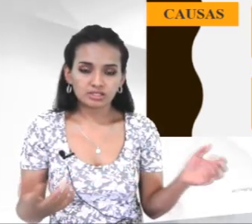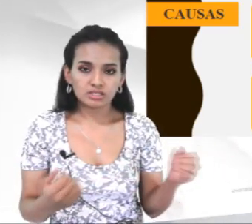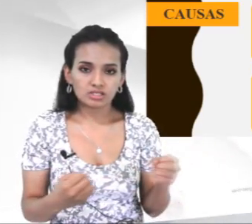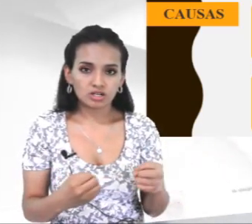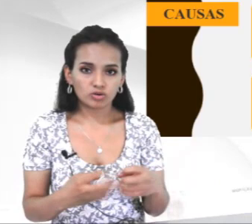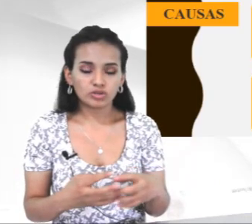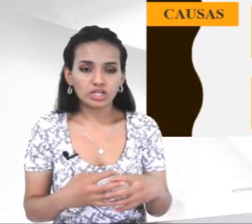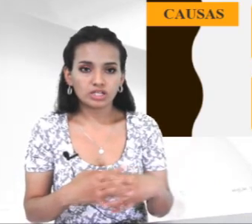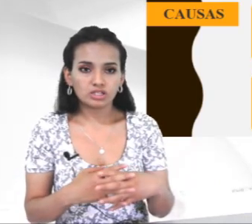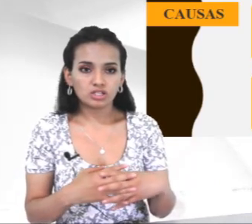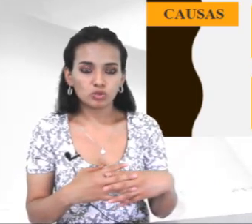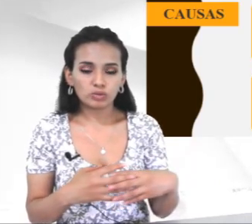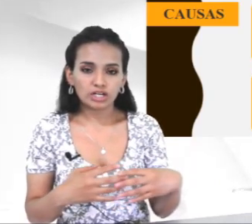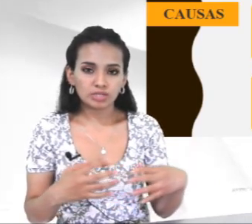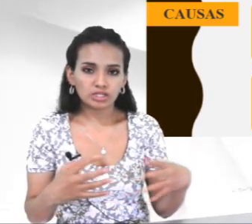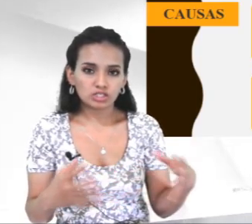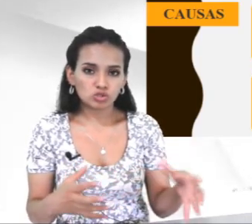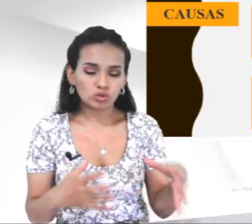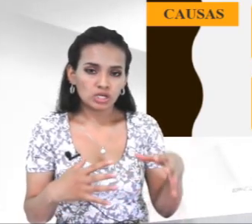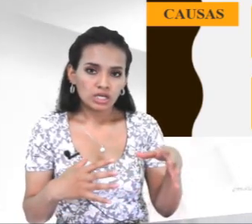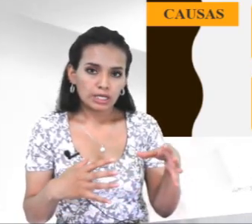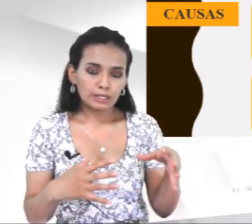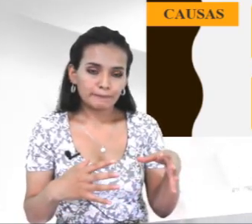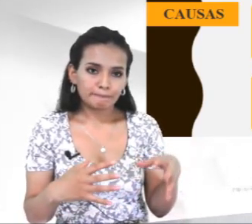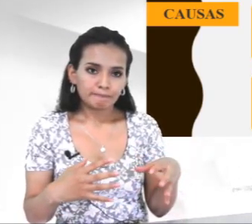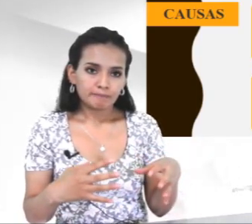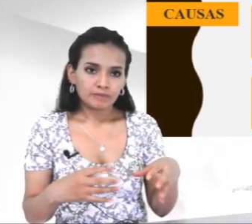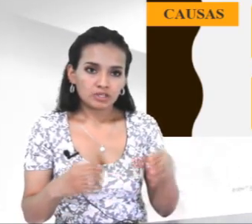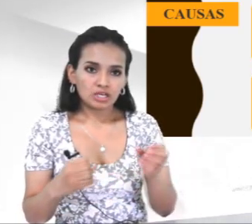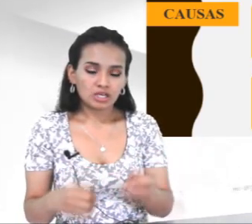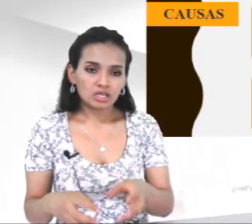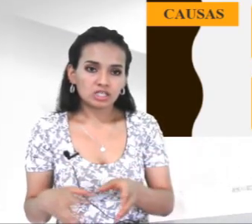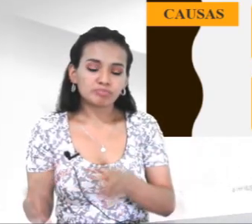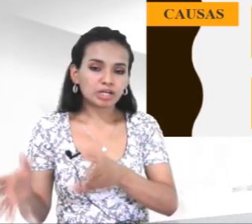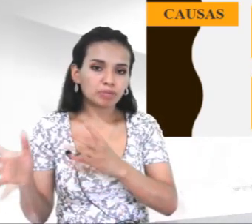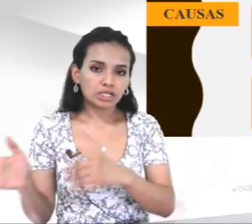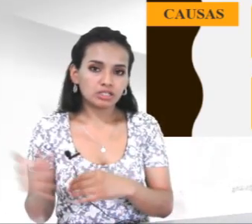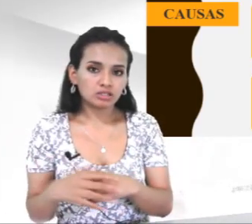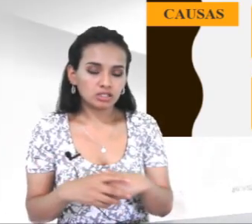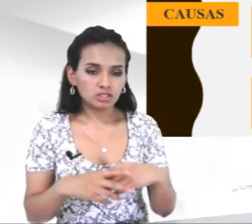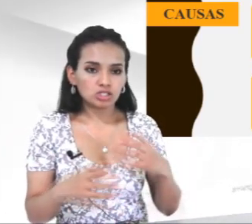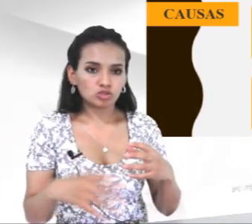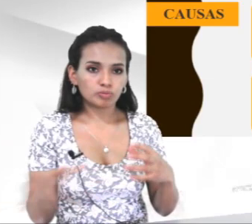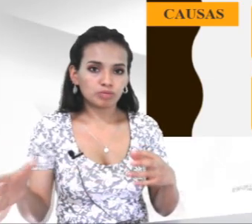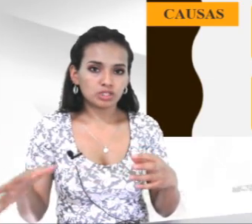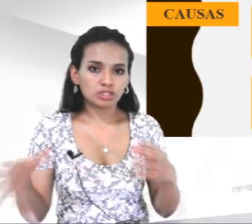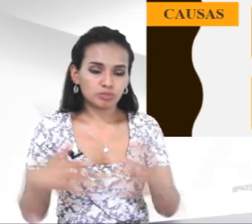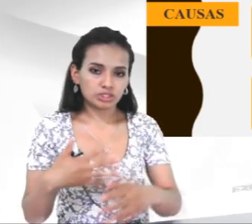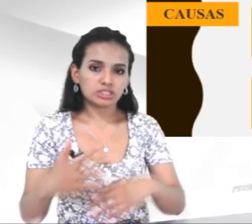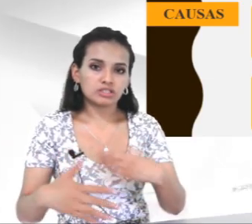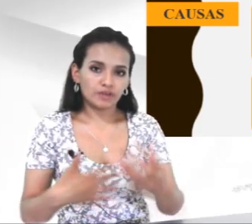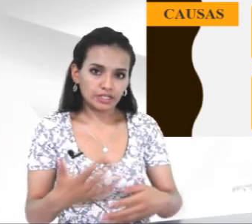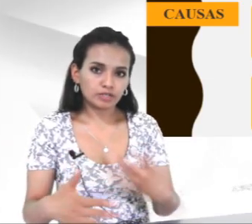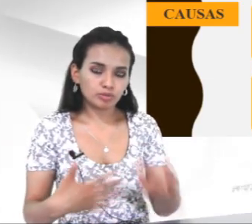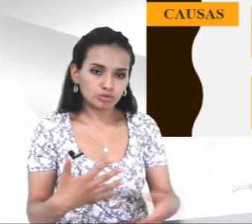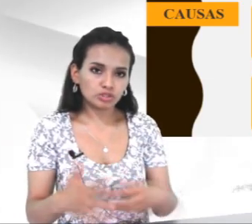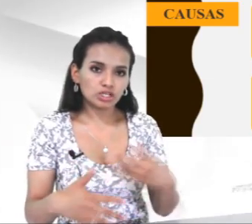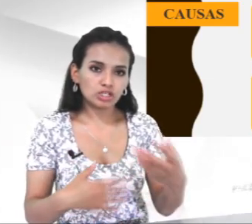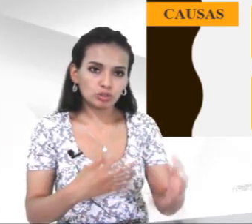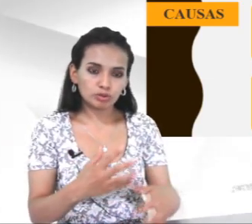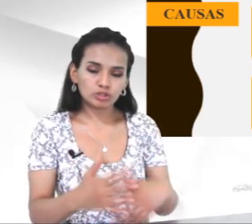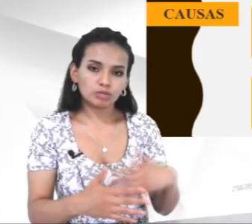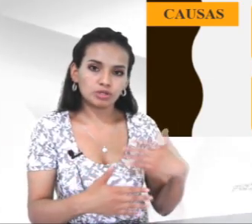especies se desarrollan y tienen una alimentación que es permanente y esto permite pues que se vayan